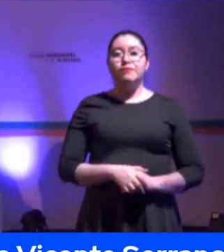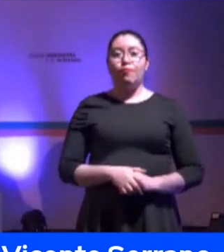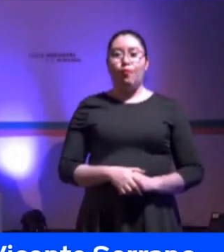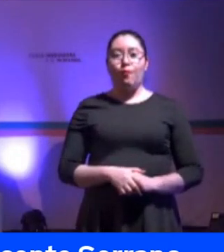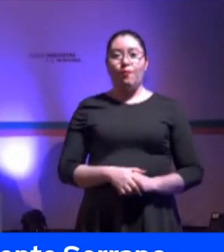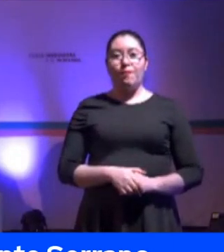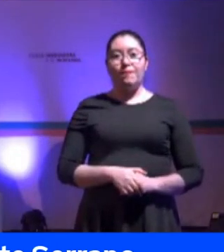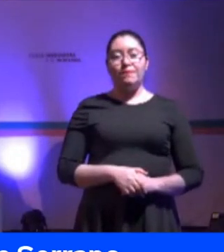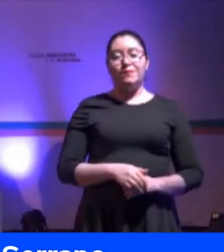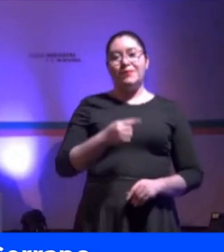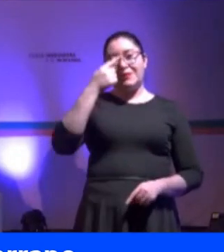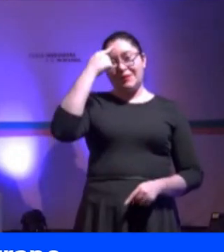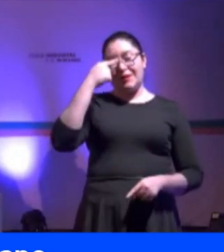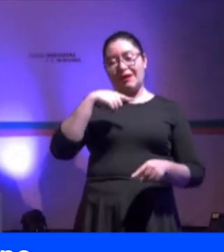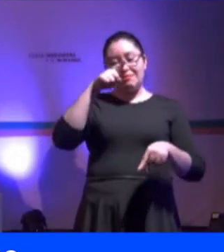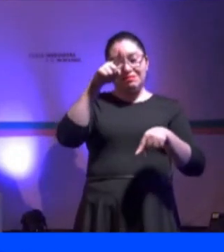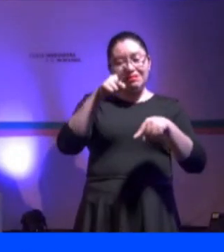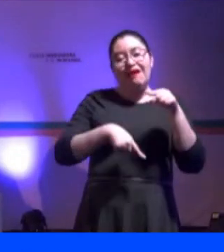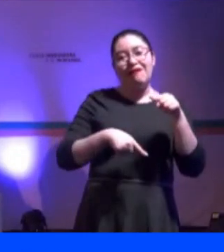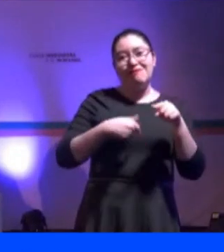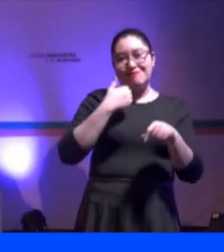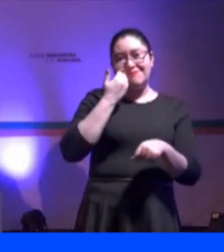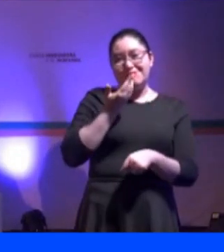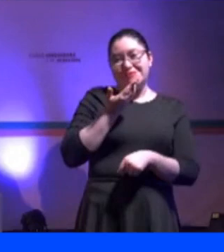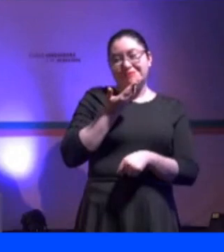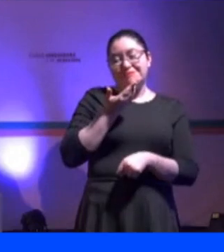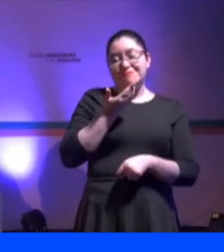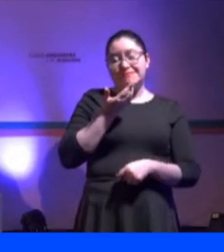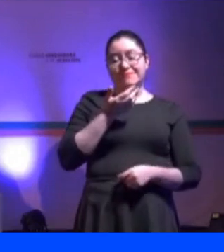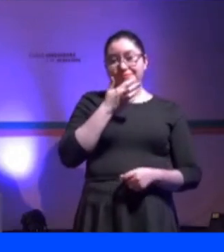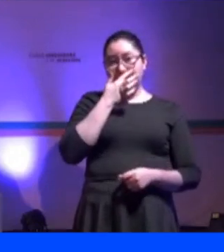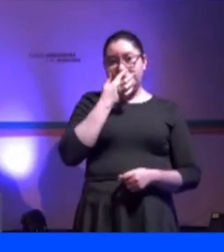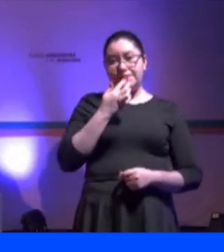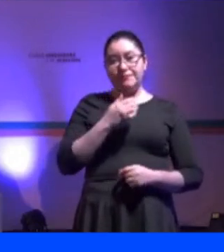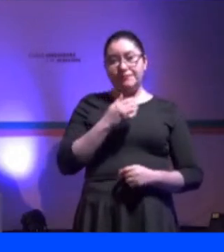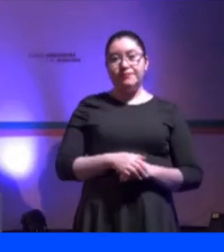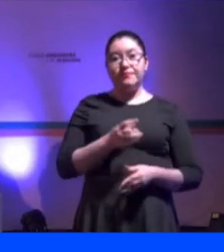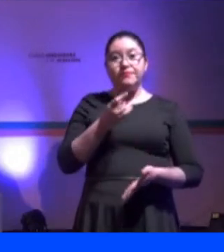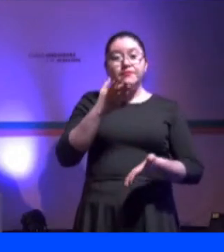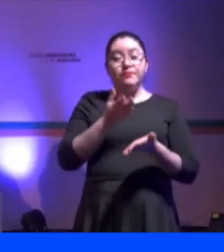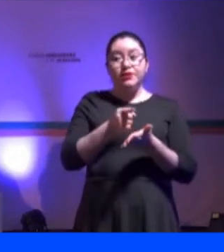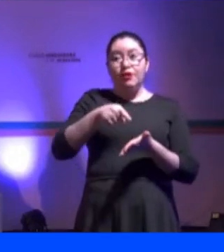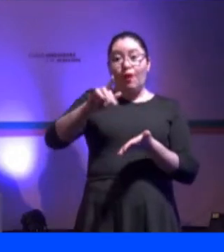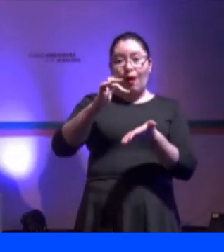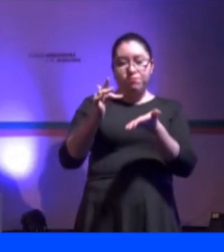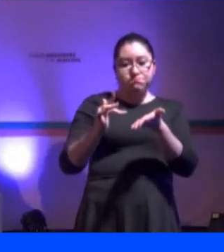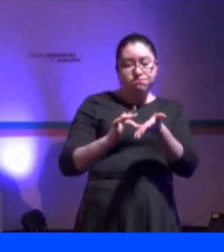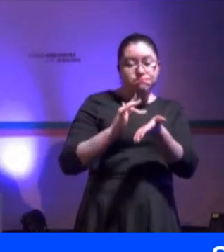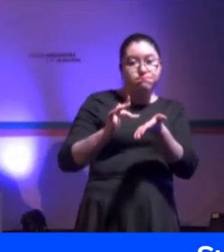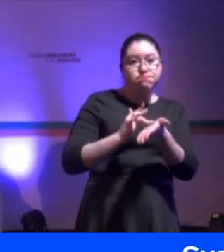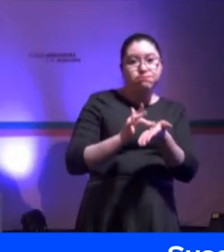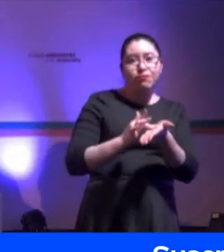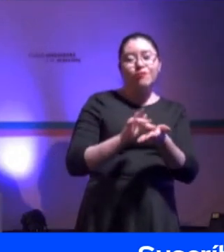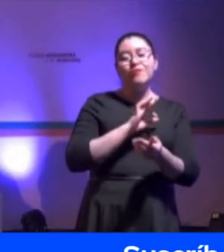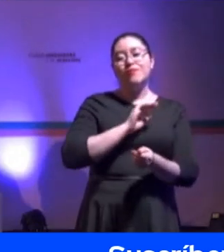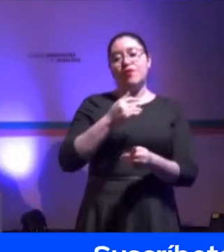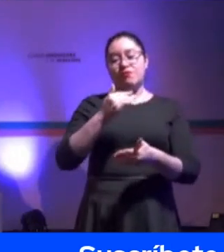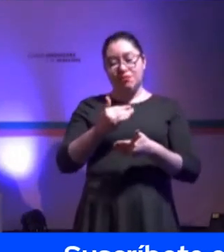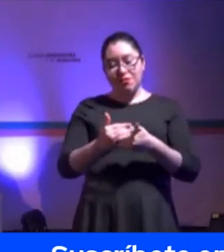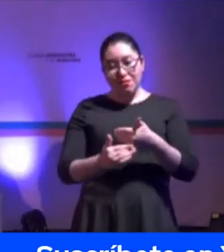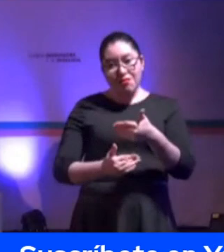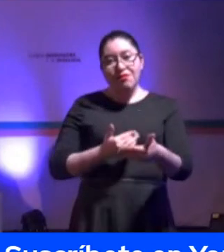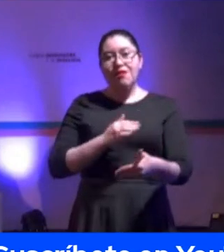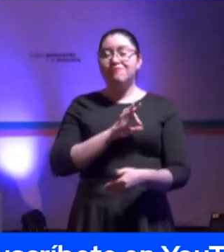Intentarán tumbarnos a como dé lugar. Y solamente con el apoyo de ustedes vamos a seguir